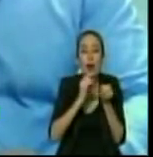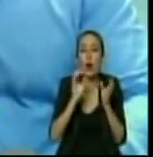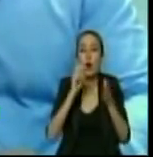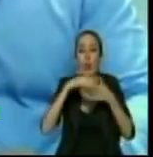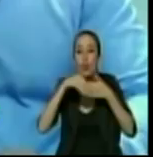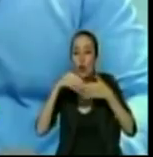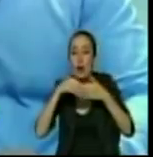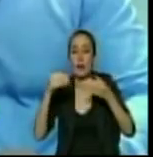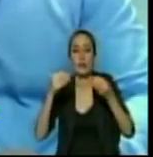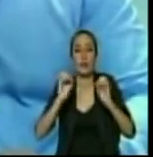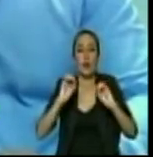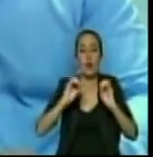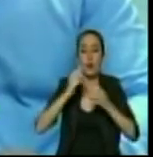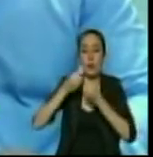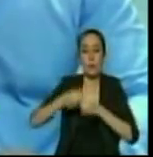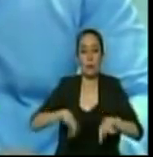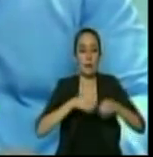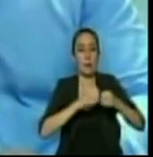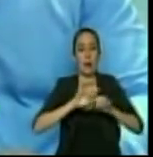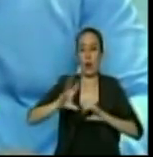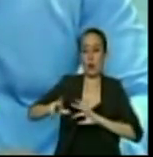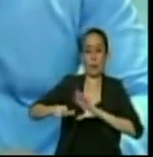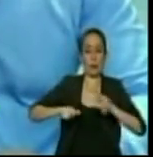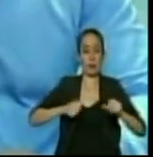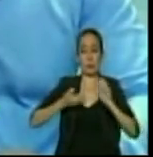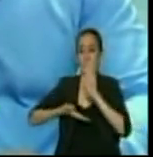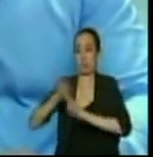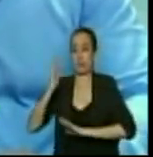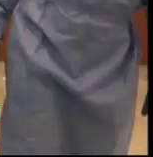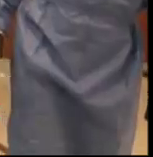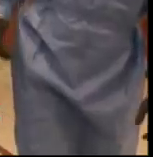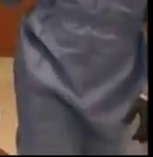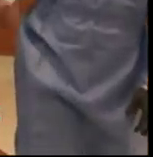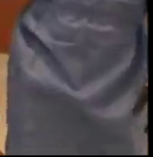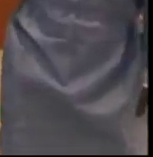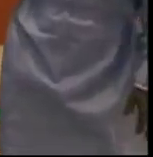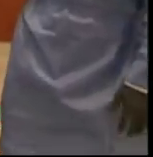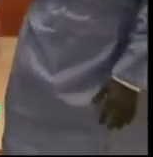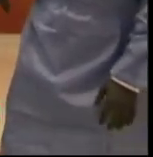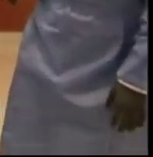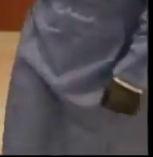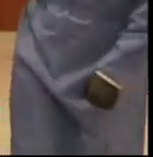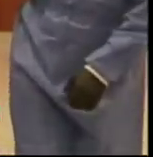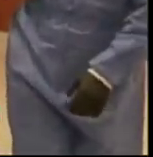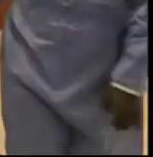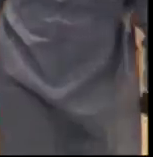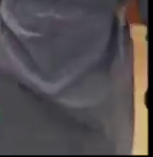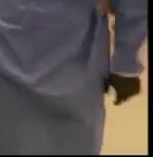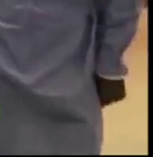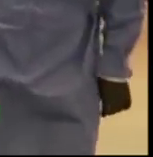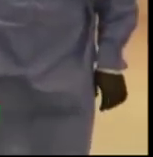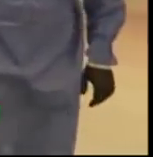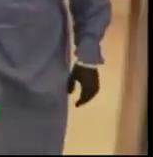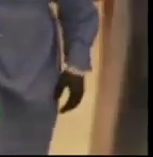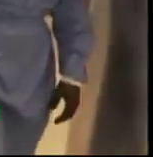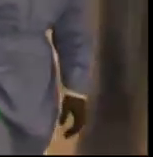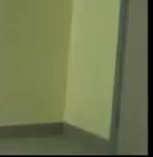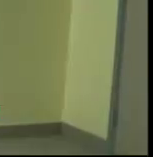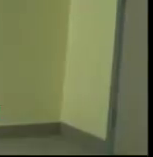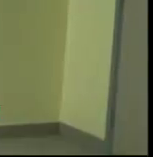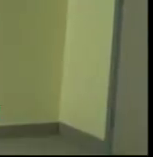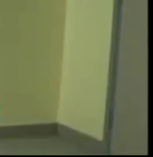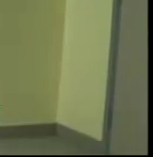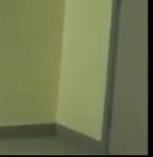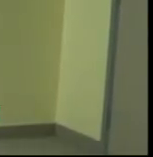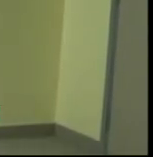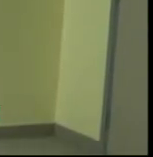para solventar esta crisis se ha llevado a las manos negras de la corrupción. Por otro lado, tanto el primer como el segundo mandatario se